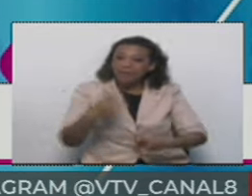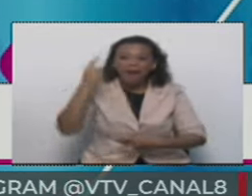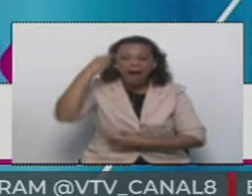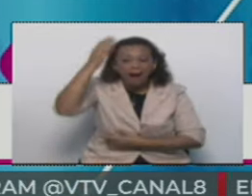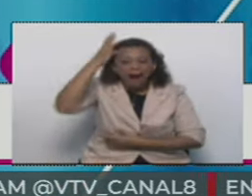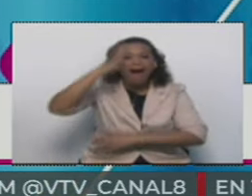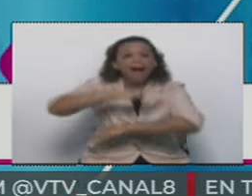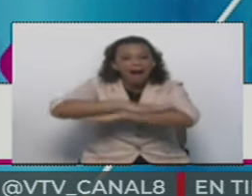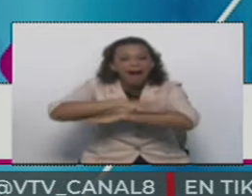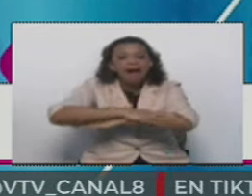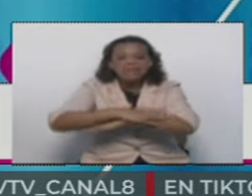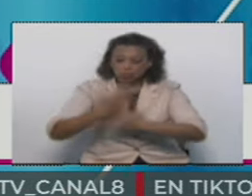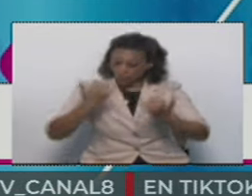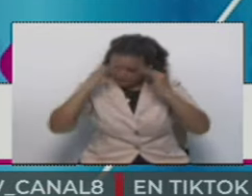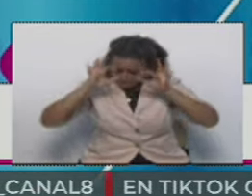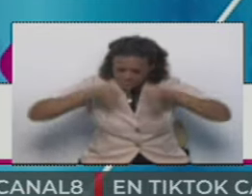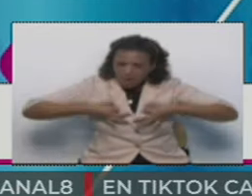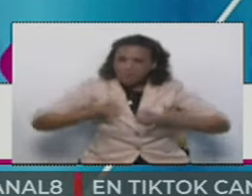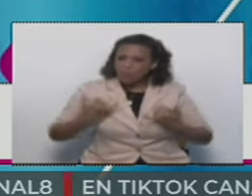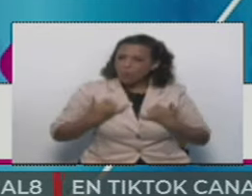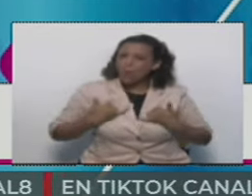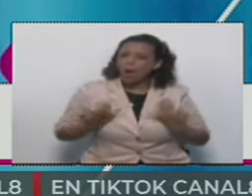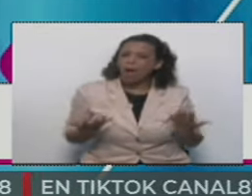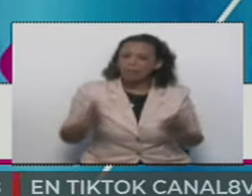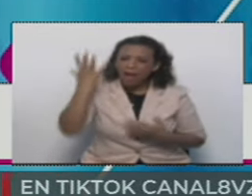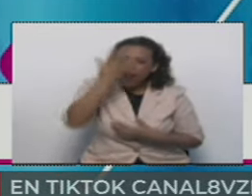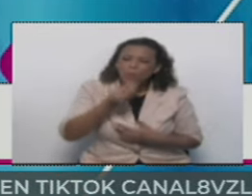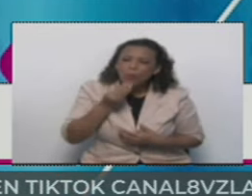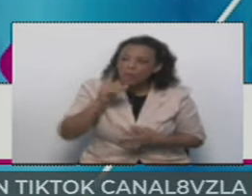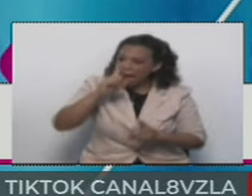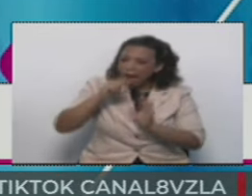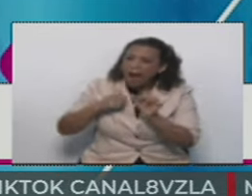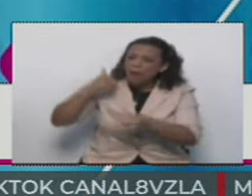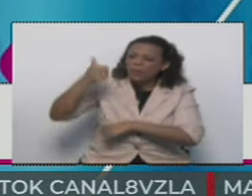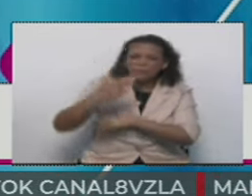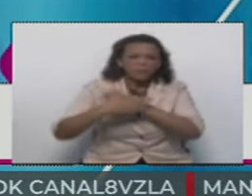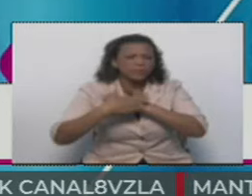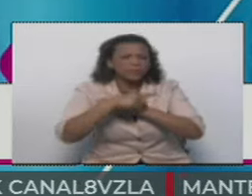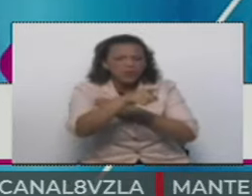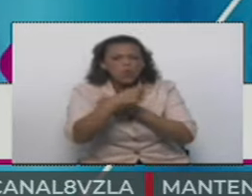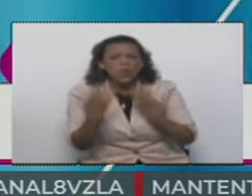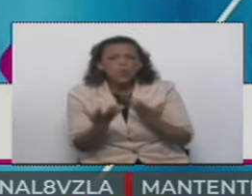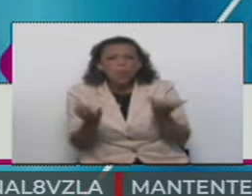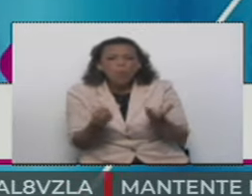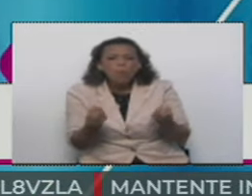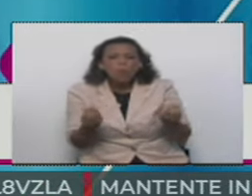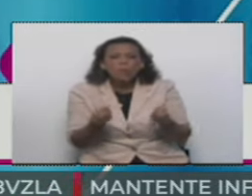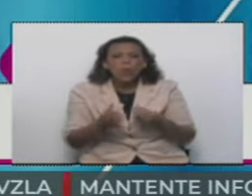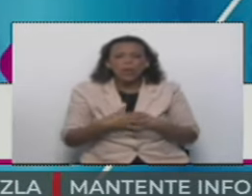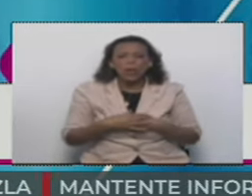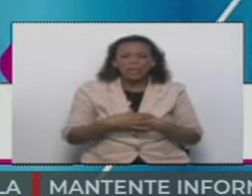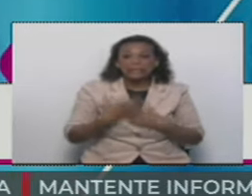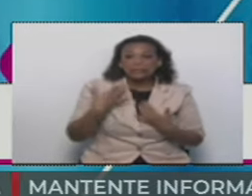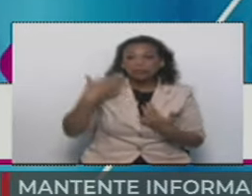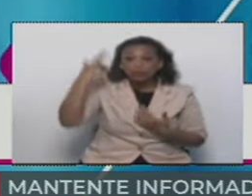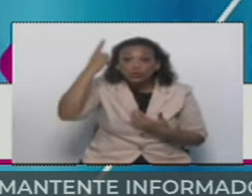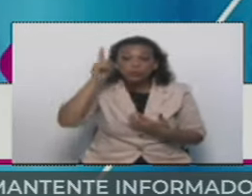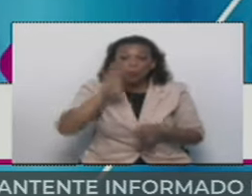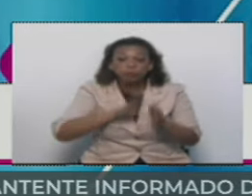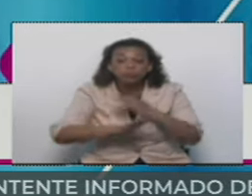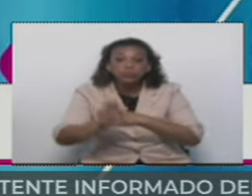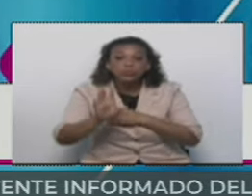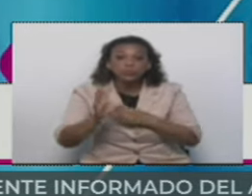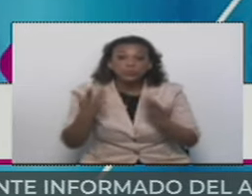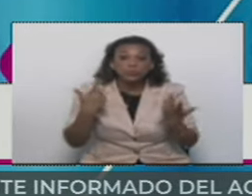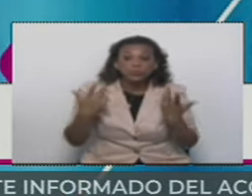conciencia de su compromiso histórico, de esa carga histórica, porque ellos me dicen, que bueno, que estábamos también proyectando un producto,